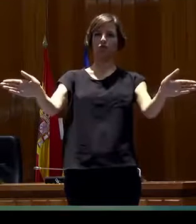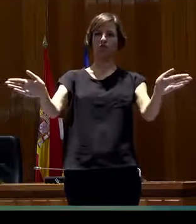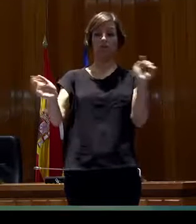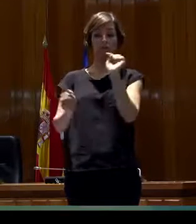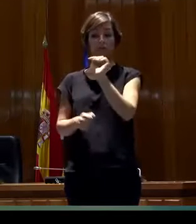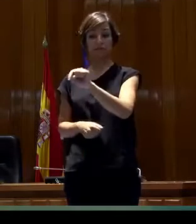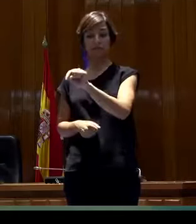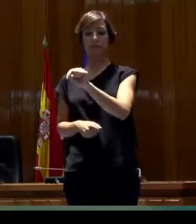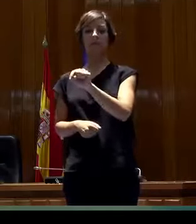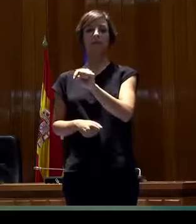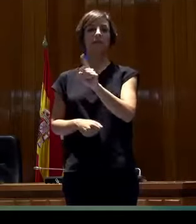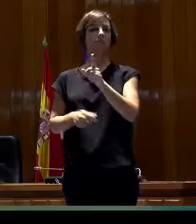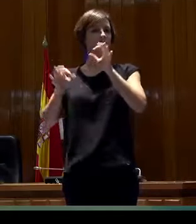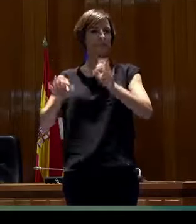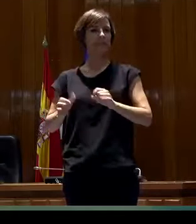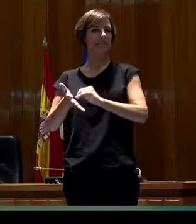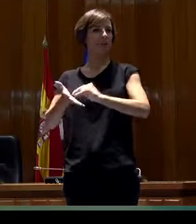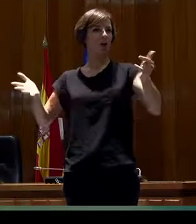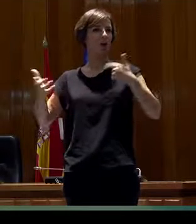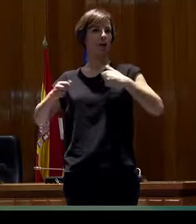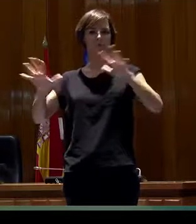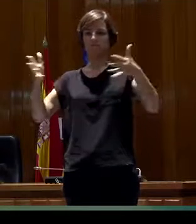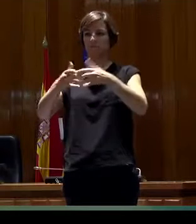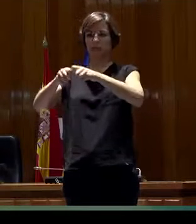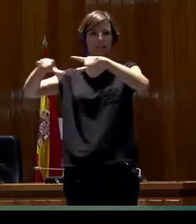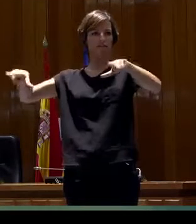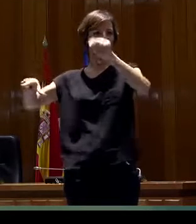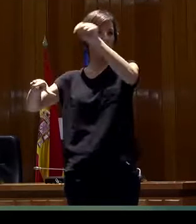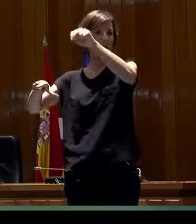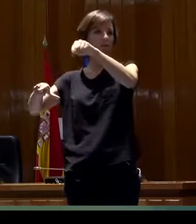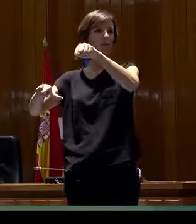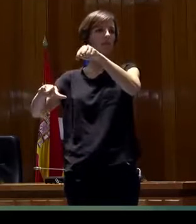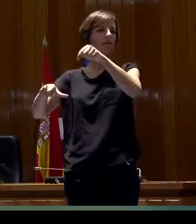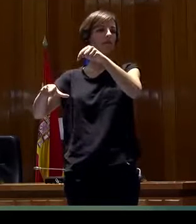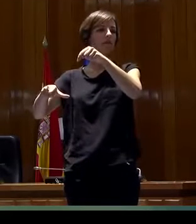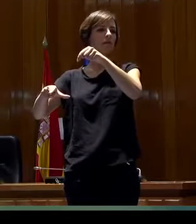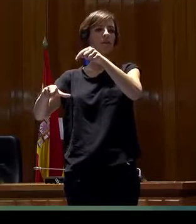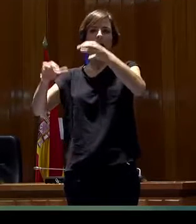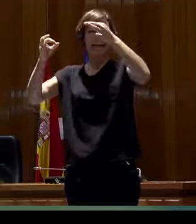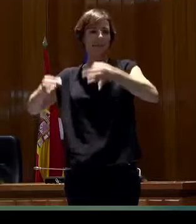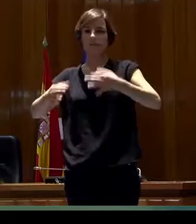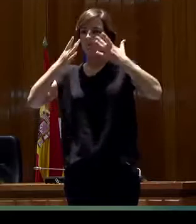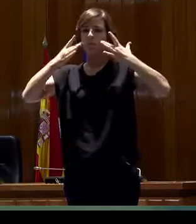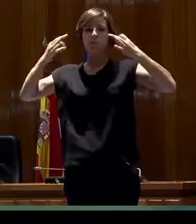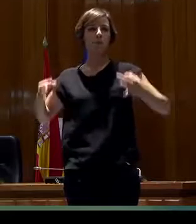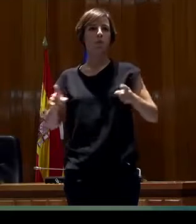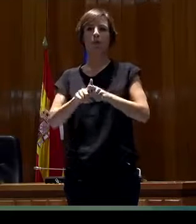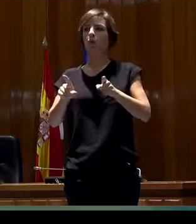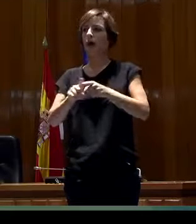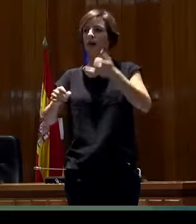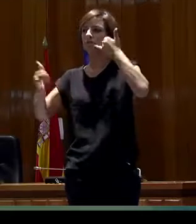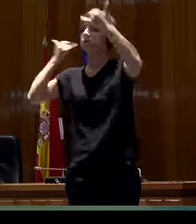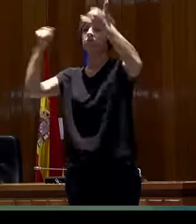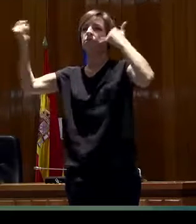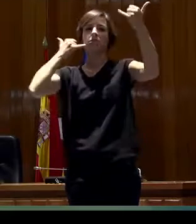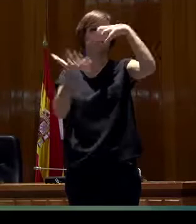lado, como plataforma tecnológica que soporta el servicio, funciona a todos los efectos como un call center de audio. Esto